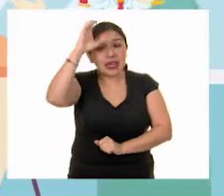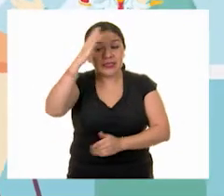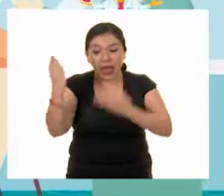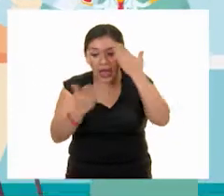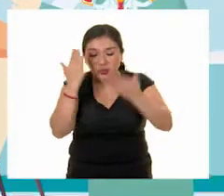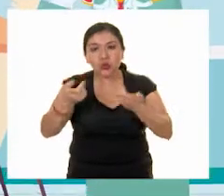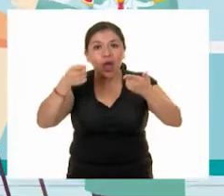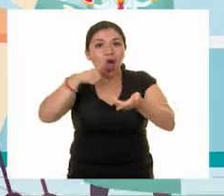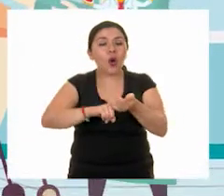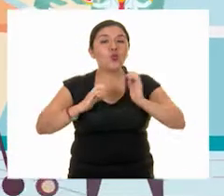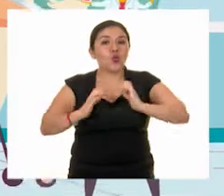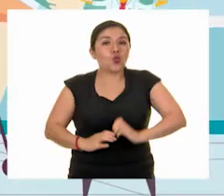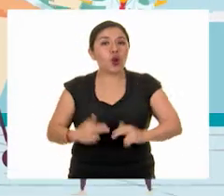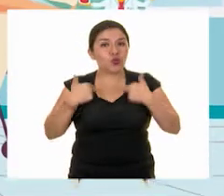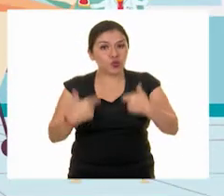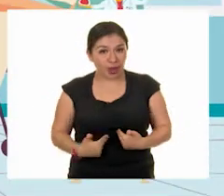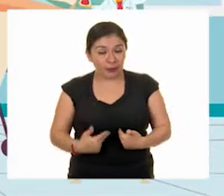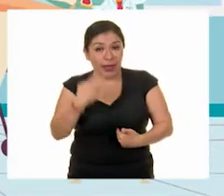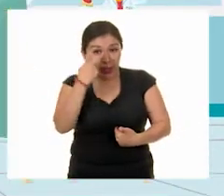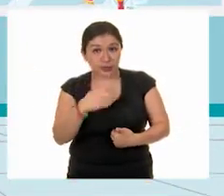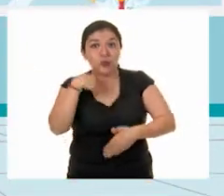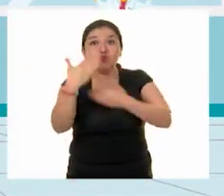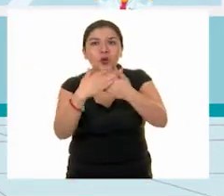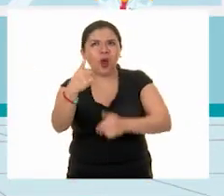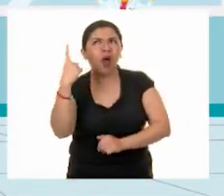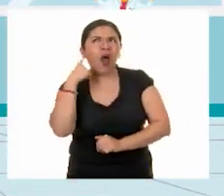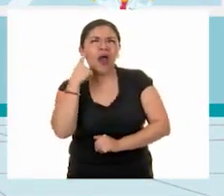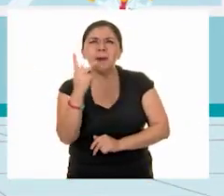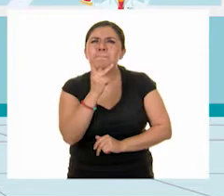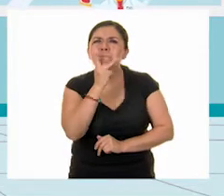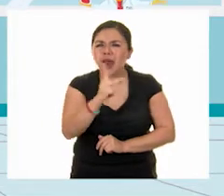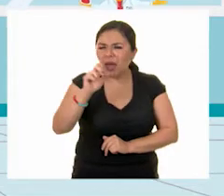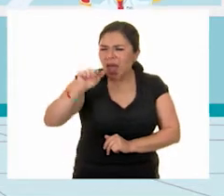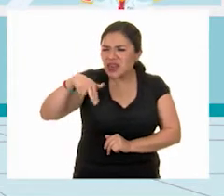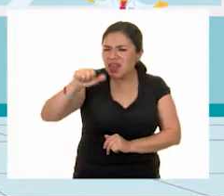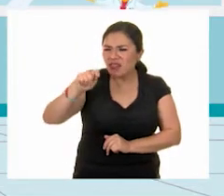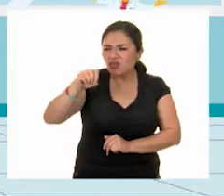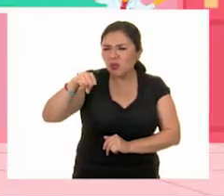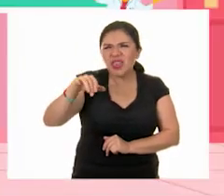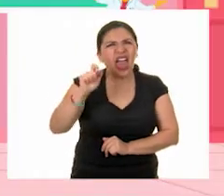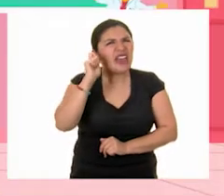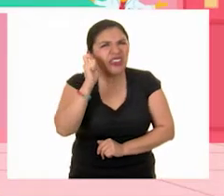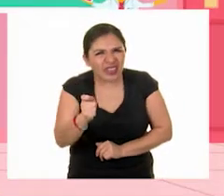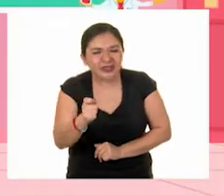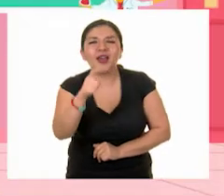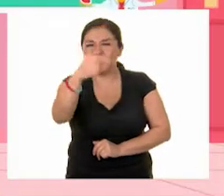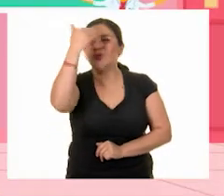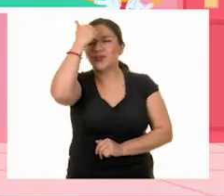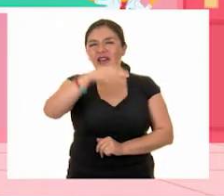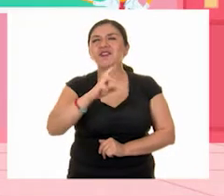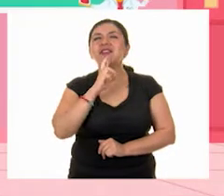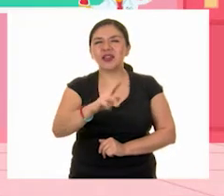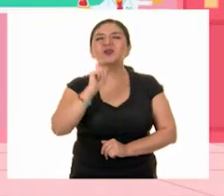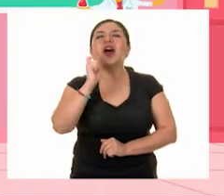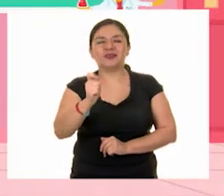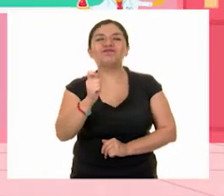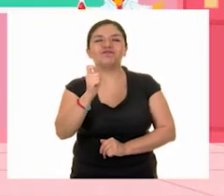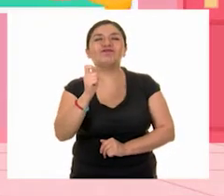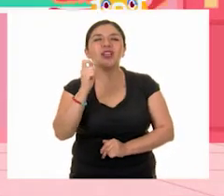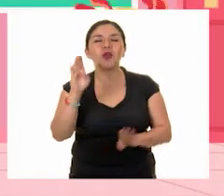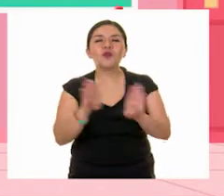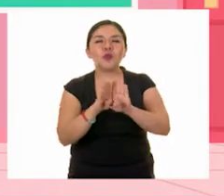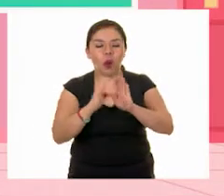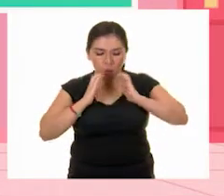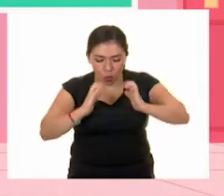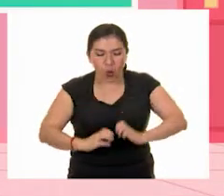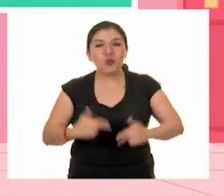el cuerpo humano. Así que la próxima vez que alguien te pregunte qué estudia la anatomía, sabrás que la respuesta correcta es